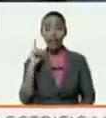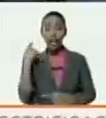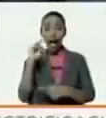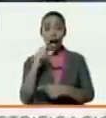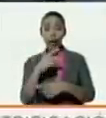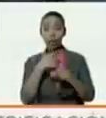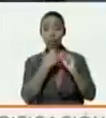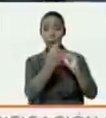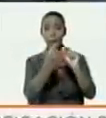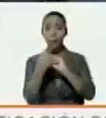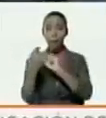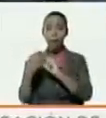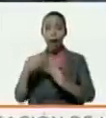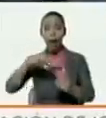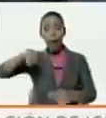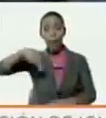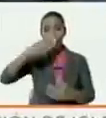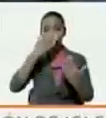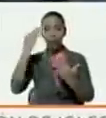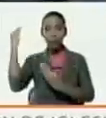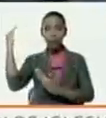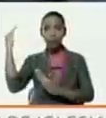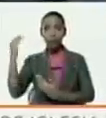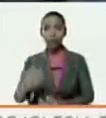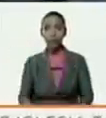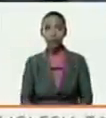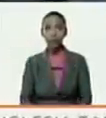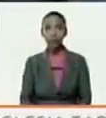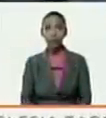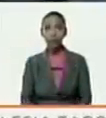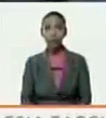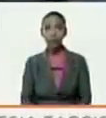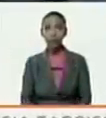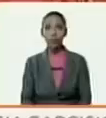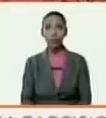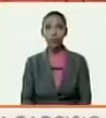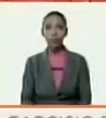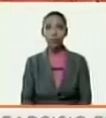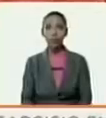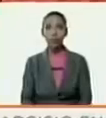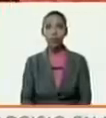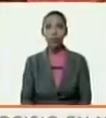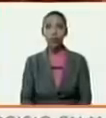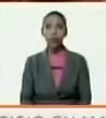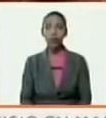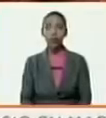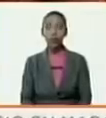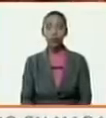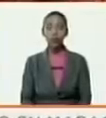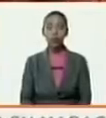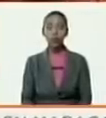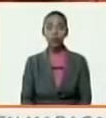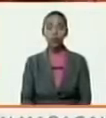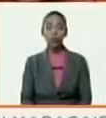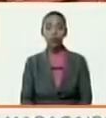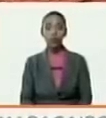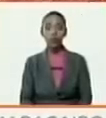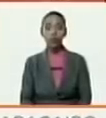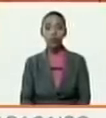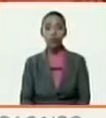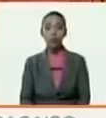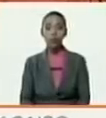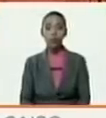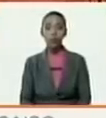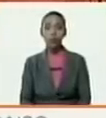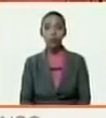detalles exactamente en la Plaza Morelos. Adelante. Bello. Bien, muchísimas gracias por el contacto a esta hora. Nosotros continuamos en la